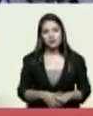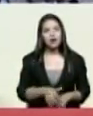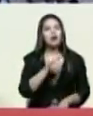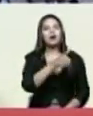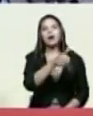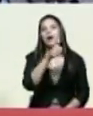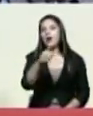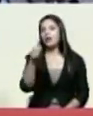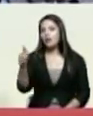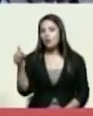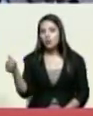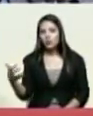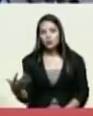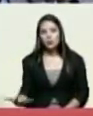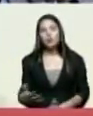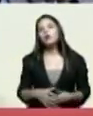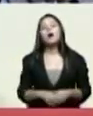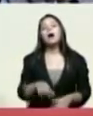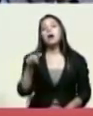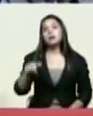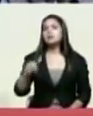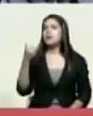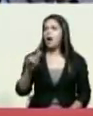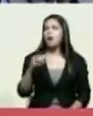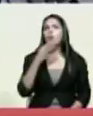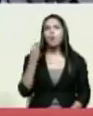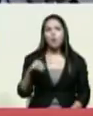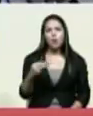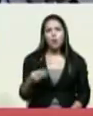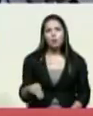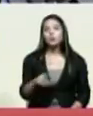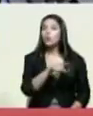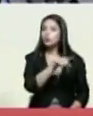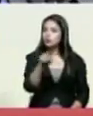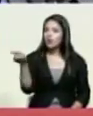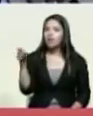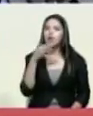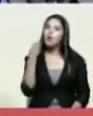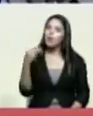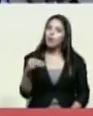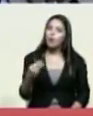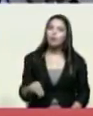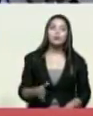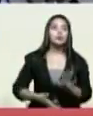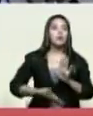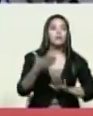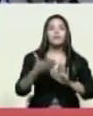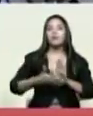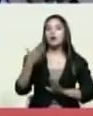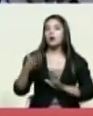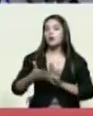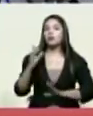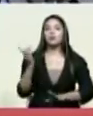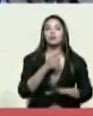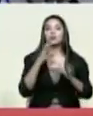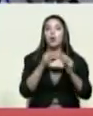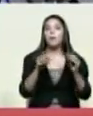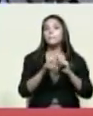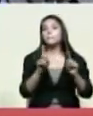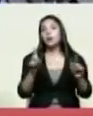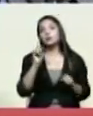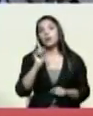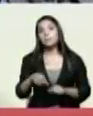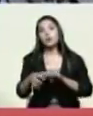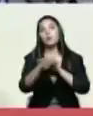uno de ustedes, aquí hay muchachos muy jóvenes, ustedes pues, que salieron por los sectores, pero también que salieron por